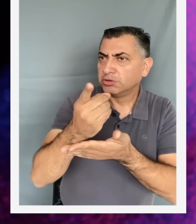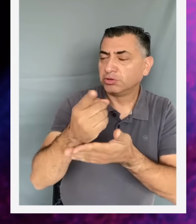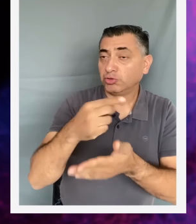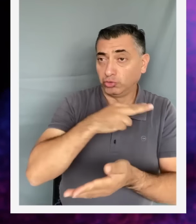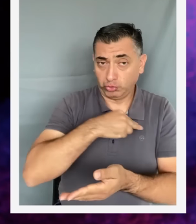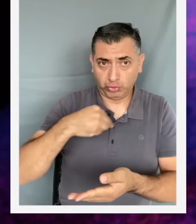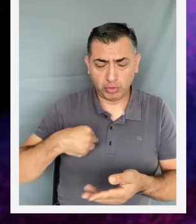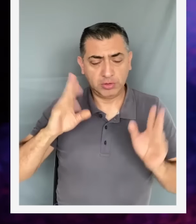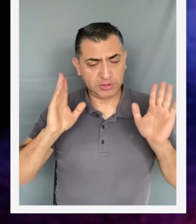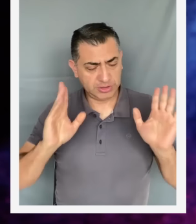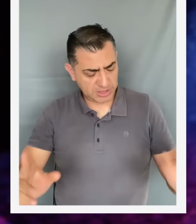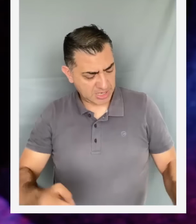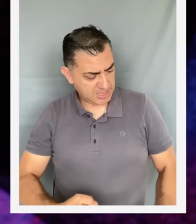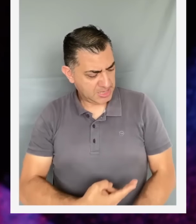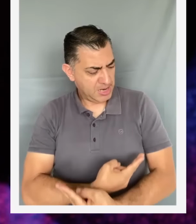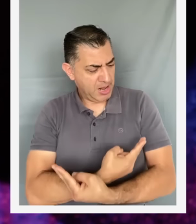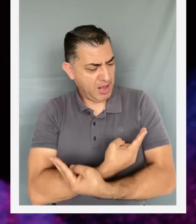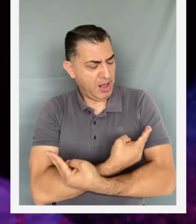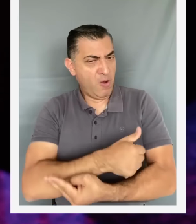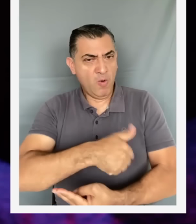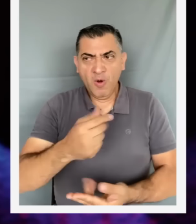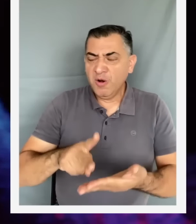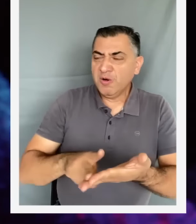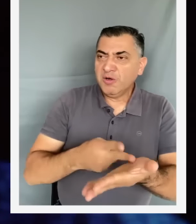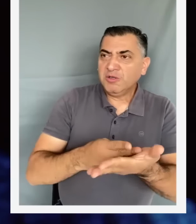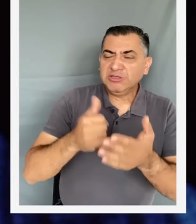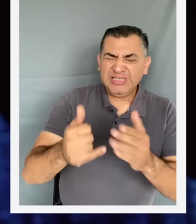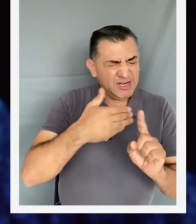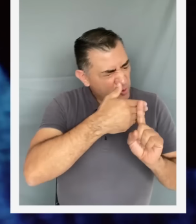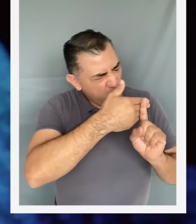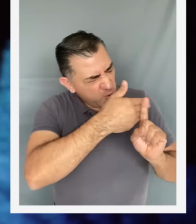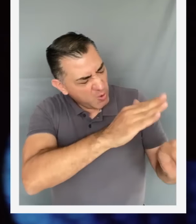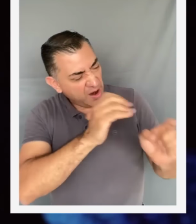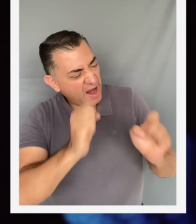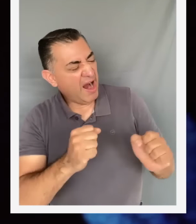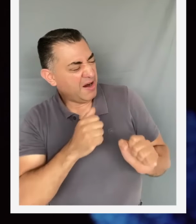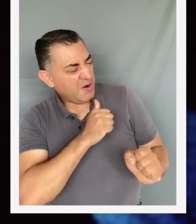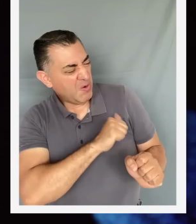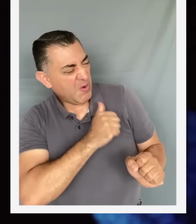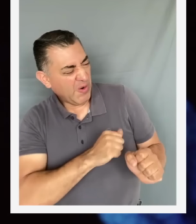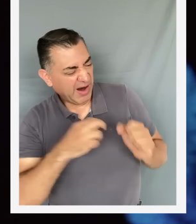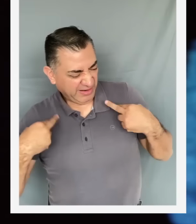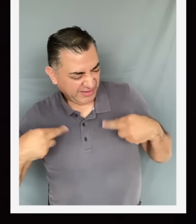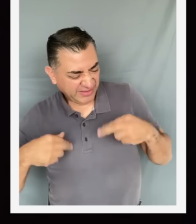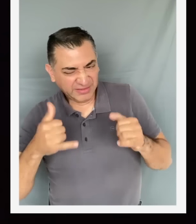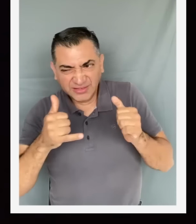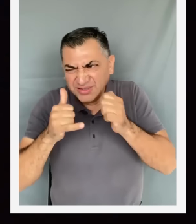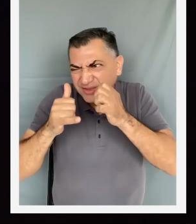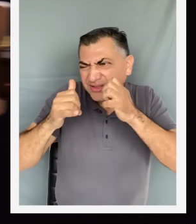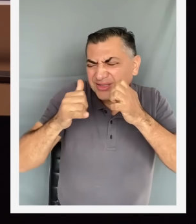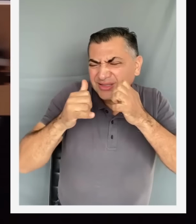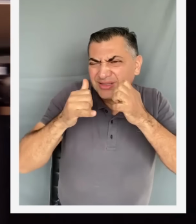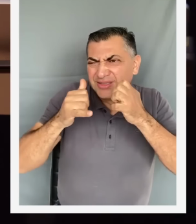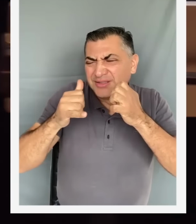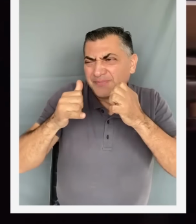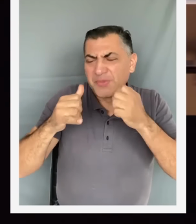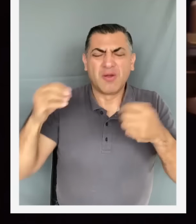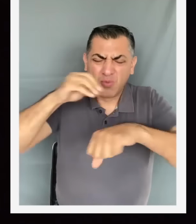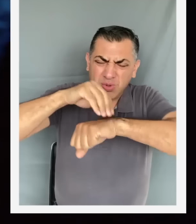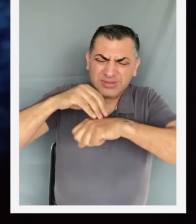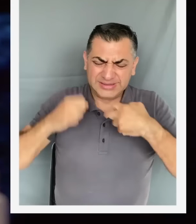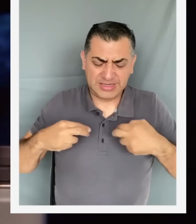si hemos nacido de nuevo si ahora nos hemos quitado el viejo ropaje y hemos puesto el